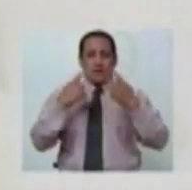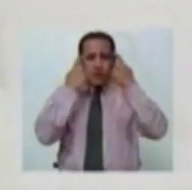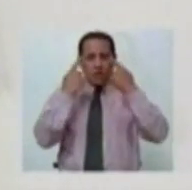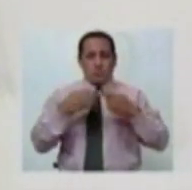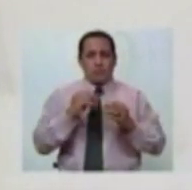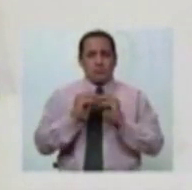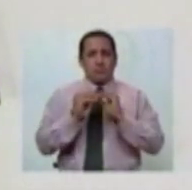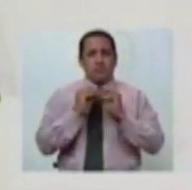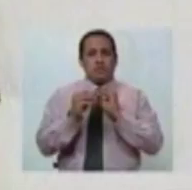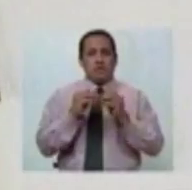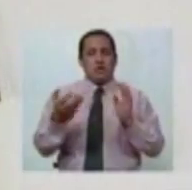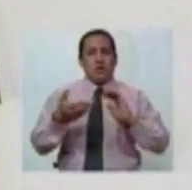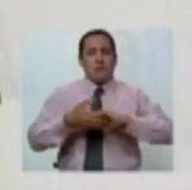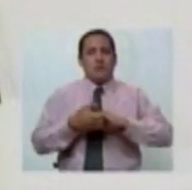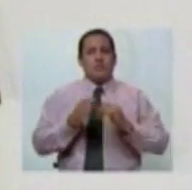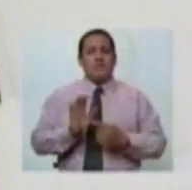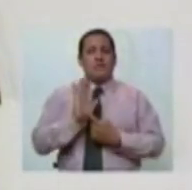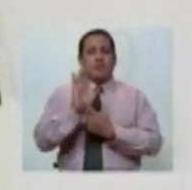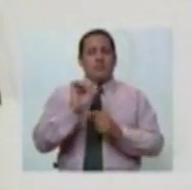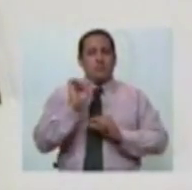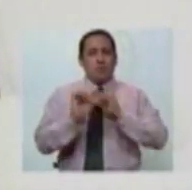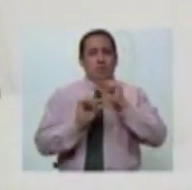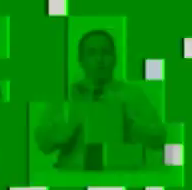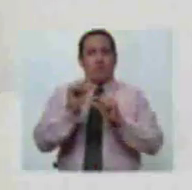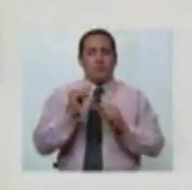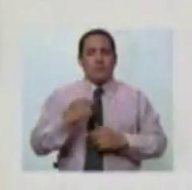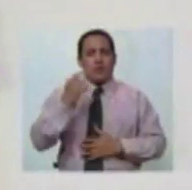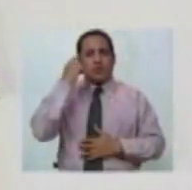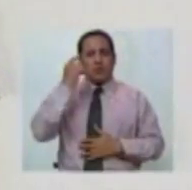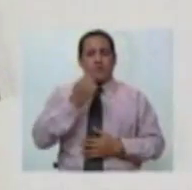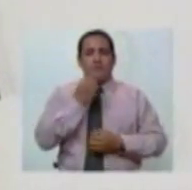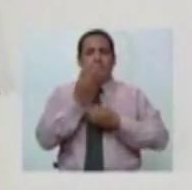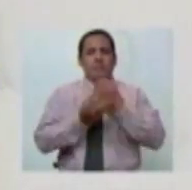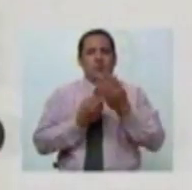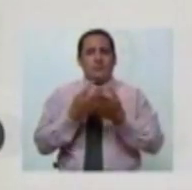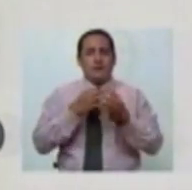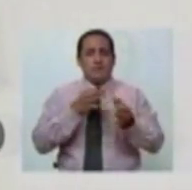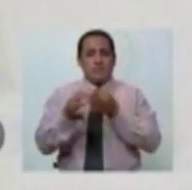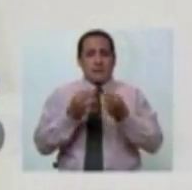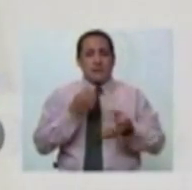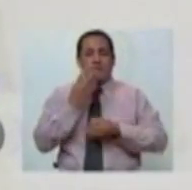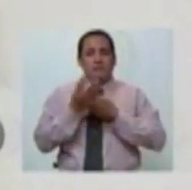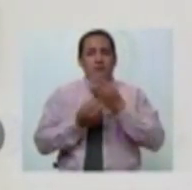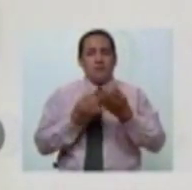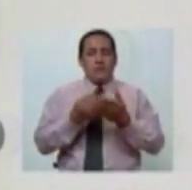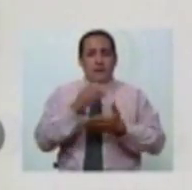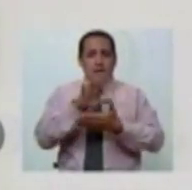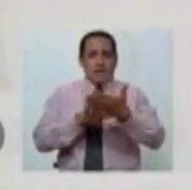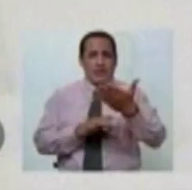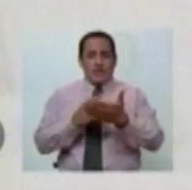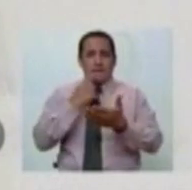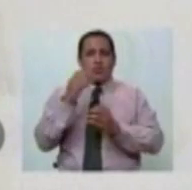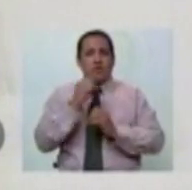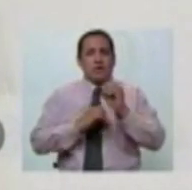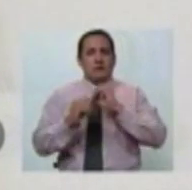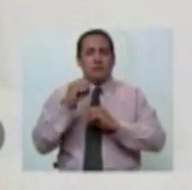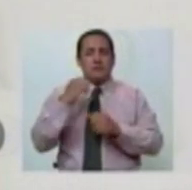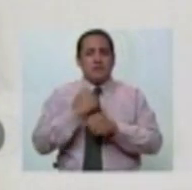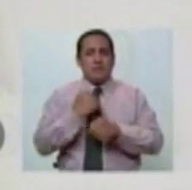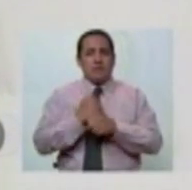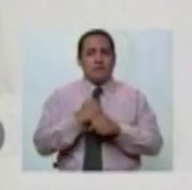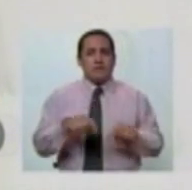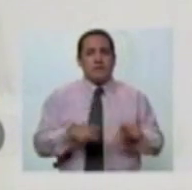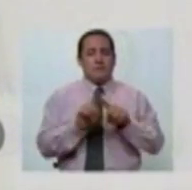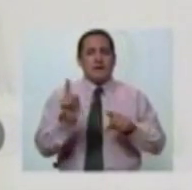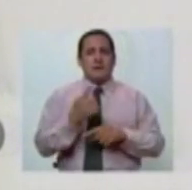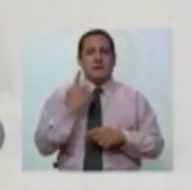convenio, tiene la obligación de presentar periódicamente un informe. Y ese informe también las organizaciones de trabajadores y